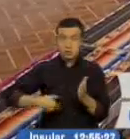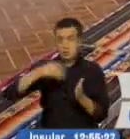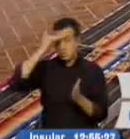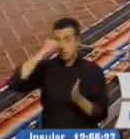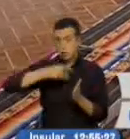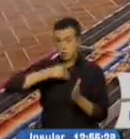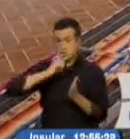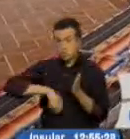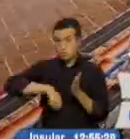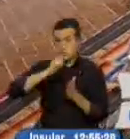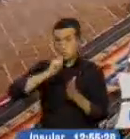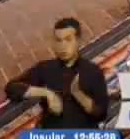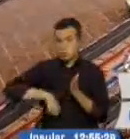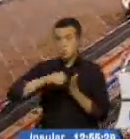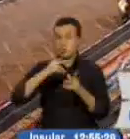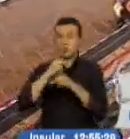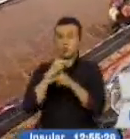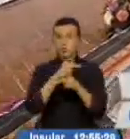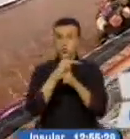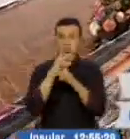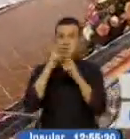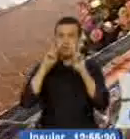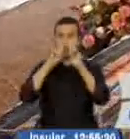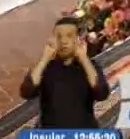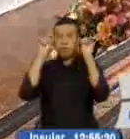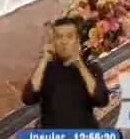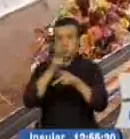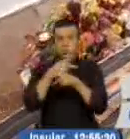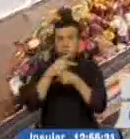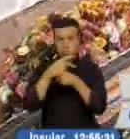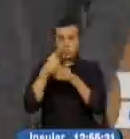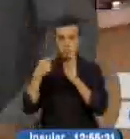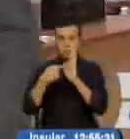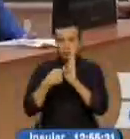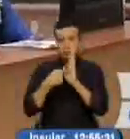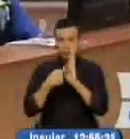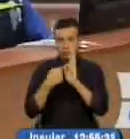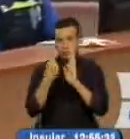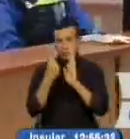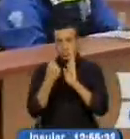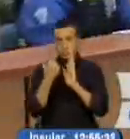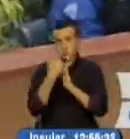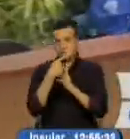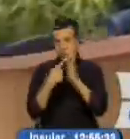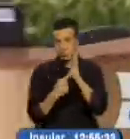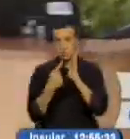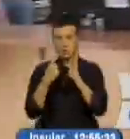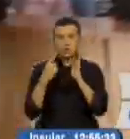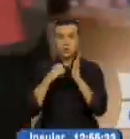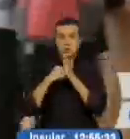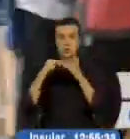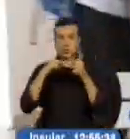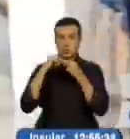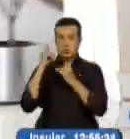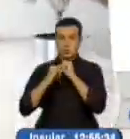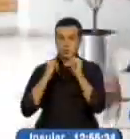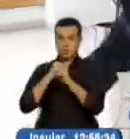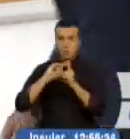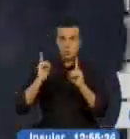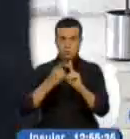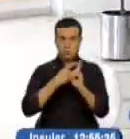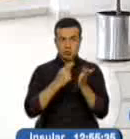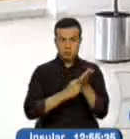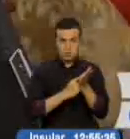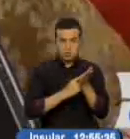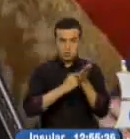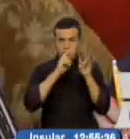deberá formalizar la creación del Consejo Consultivo Productivo y Tributario. El Ministerio de Comercio Exterior presentó ya un primer borrador para